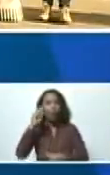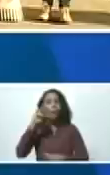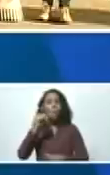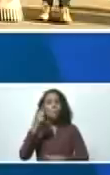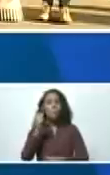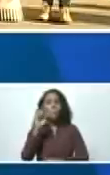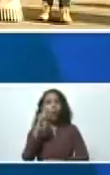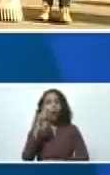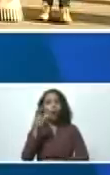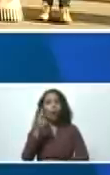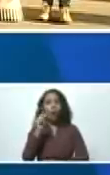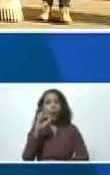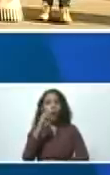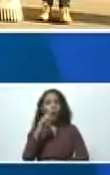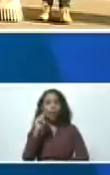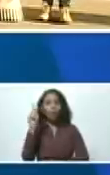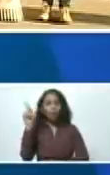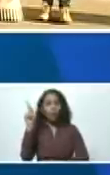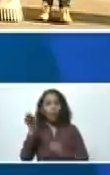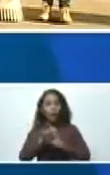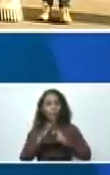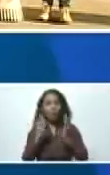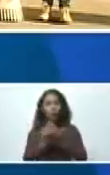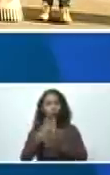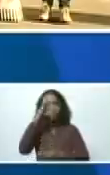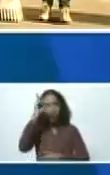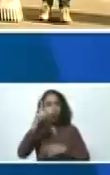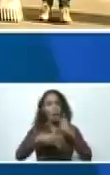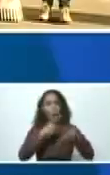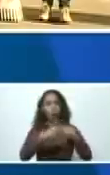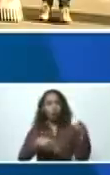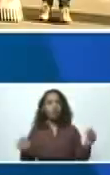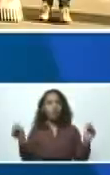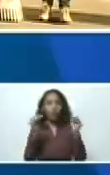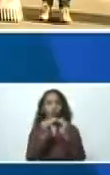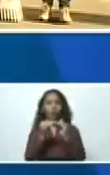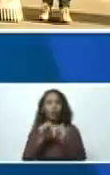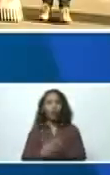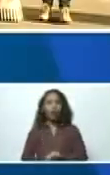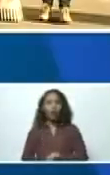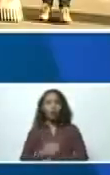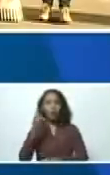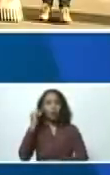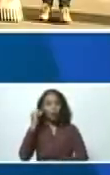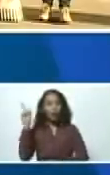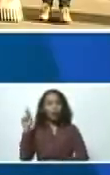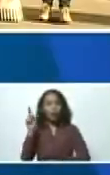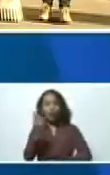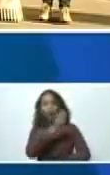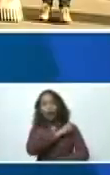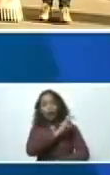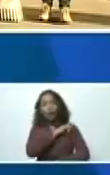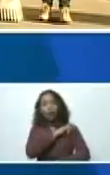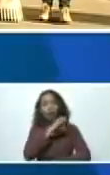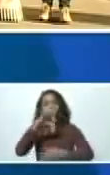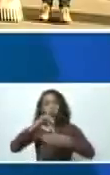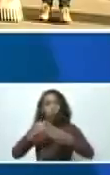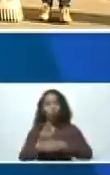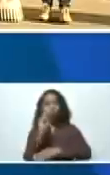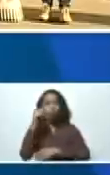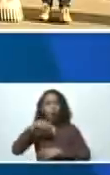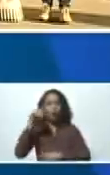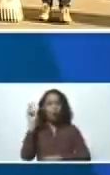mira, del planeta de las Delsis, las producen igualitas. Margaret Gutiérrez, gerente general de Semillas Híbridas de